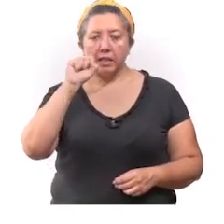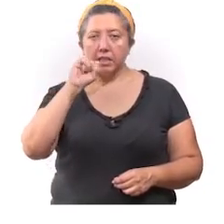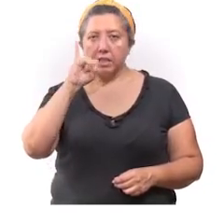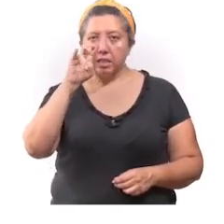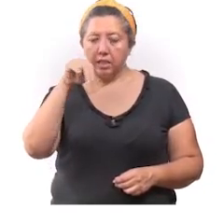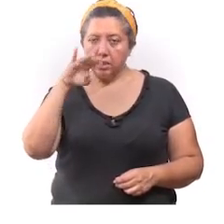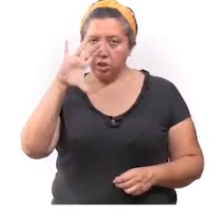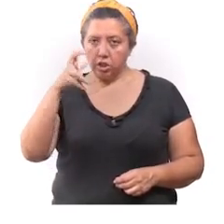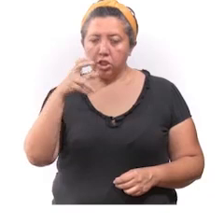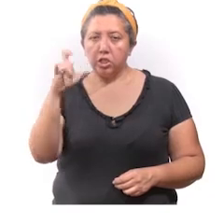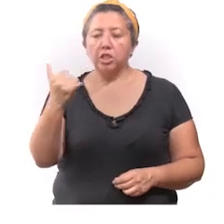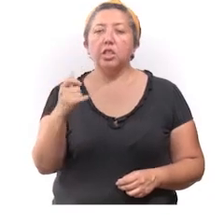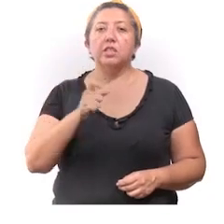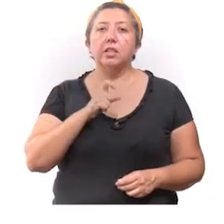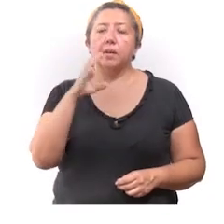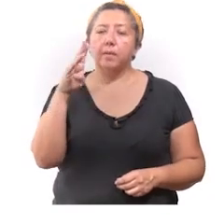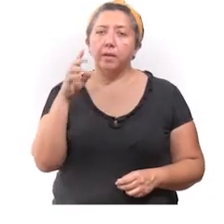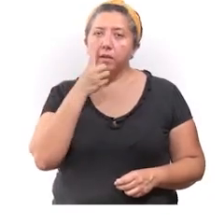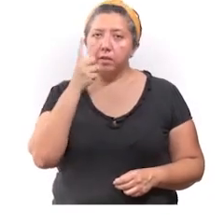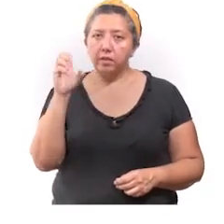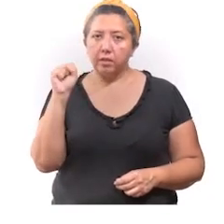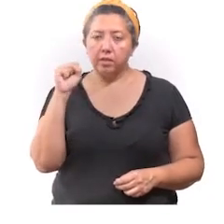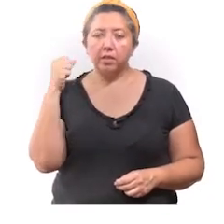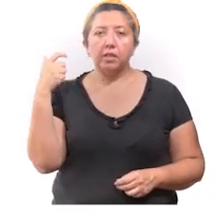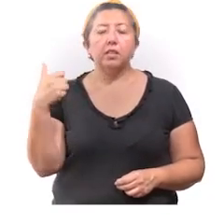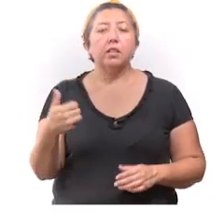Sinanchet, Temozón y Yaxcabá. De los